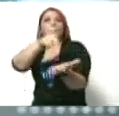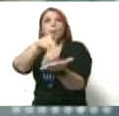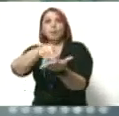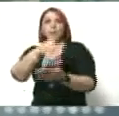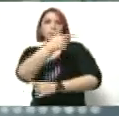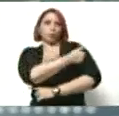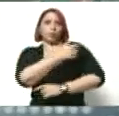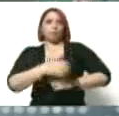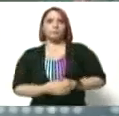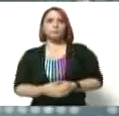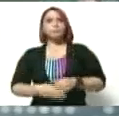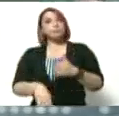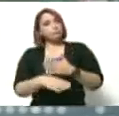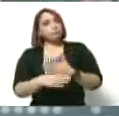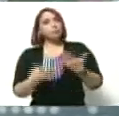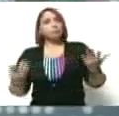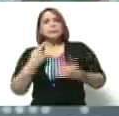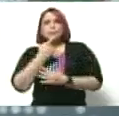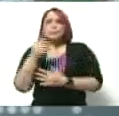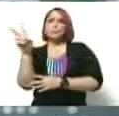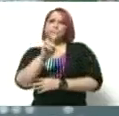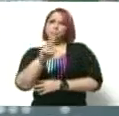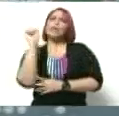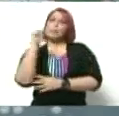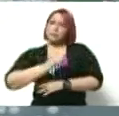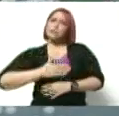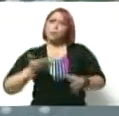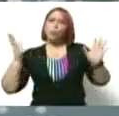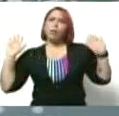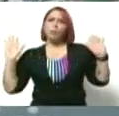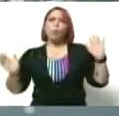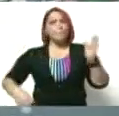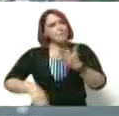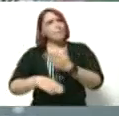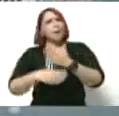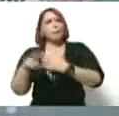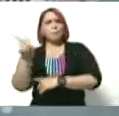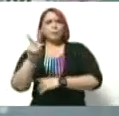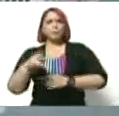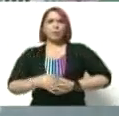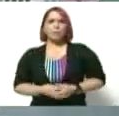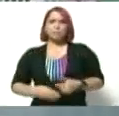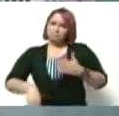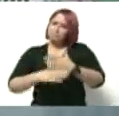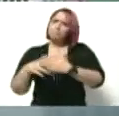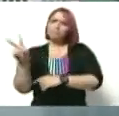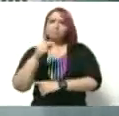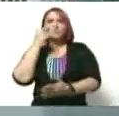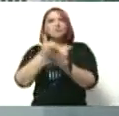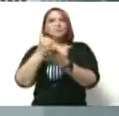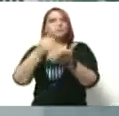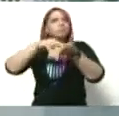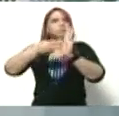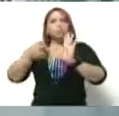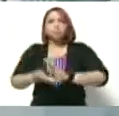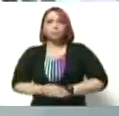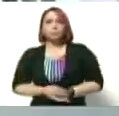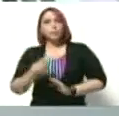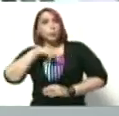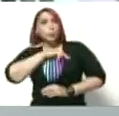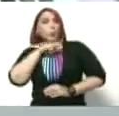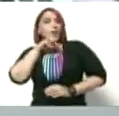vamos yo le digo a venezuela que si podemos vamos venezuela vamos venezuela fíjese lo que estábamos hablando